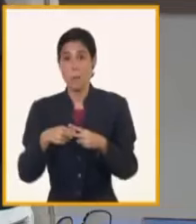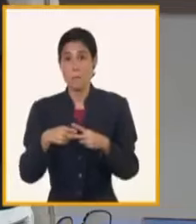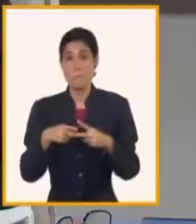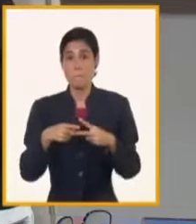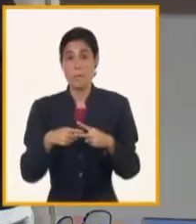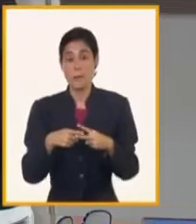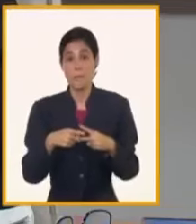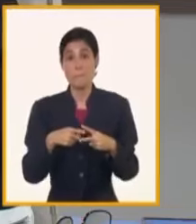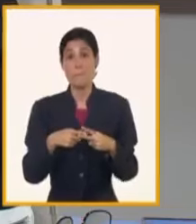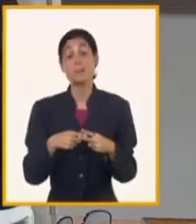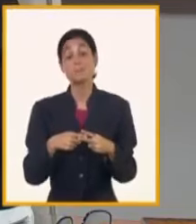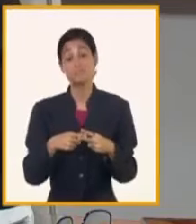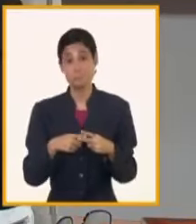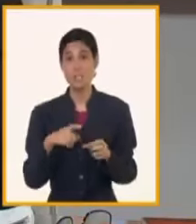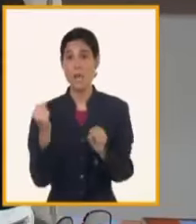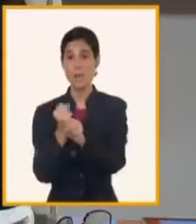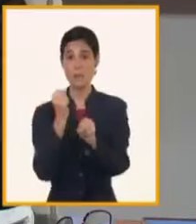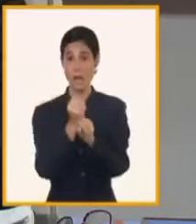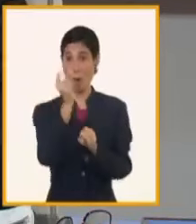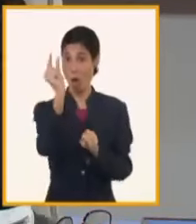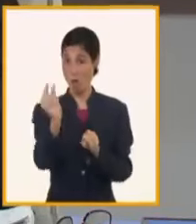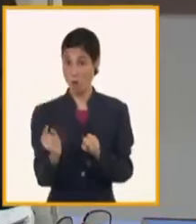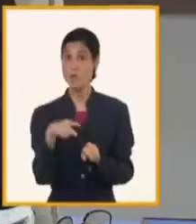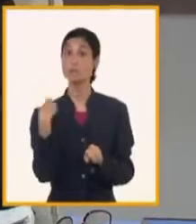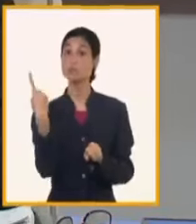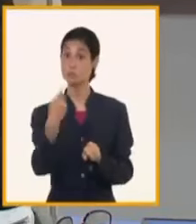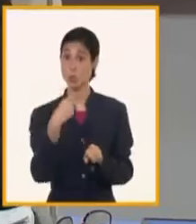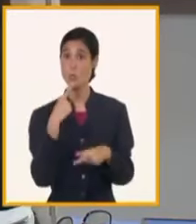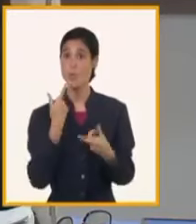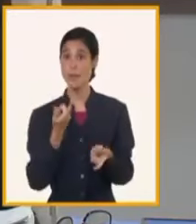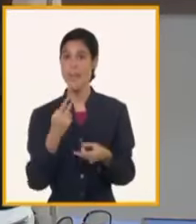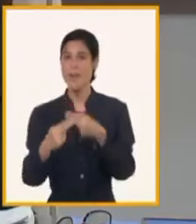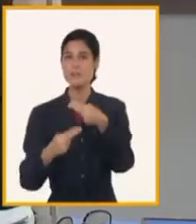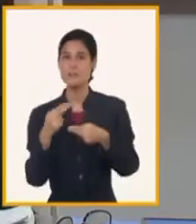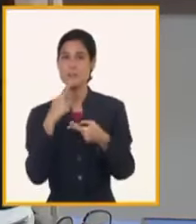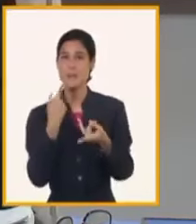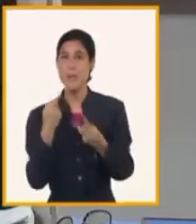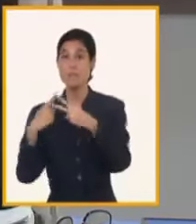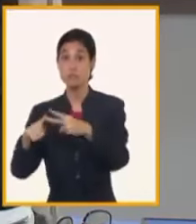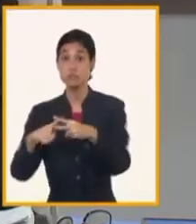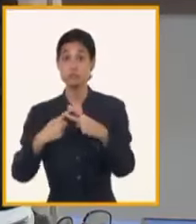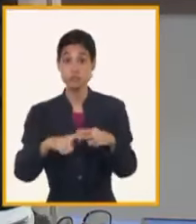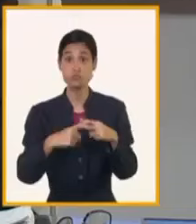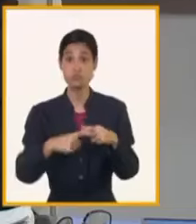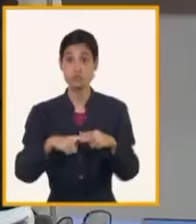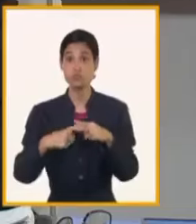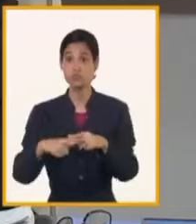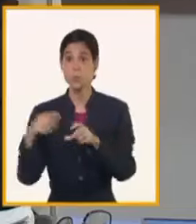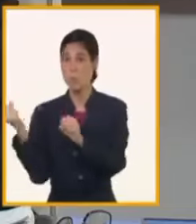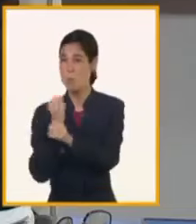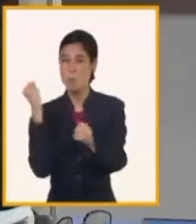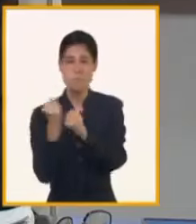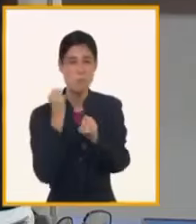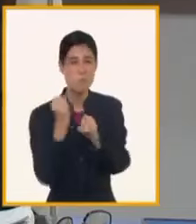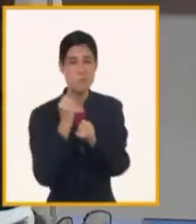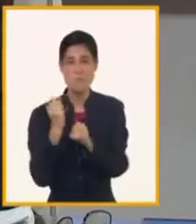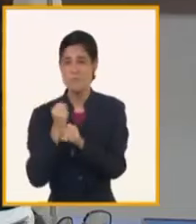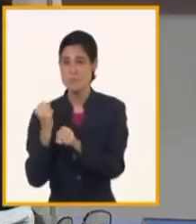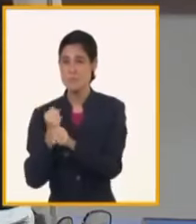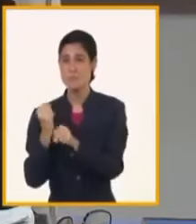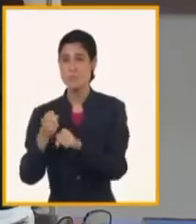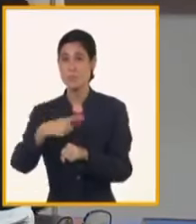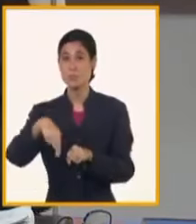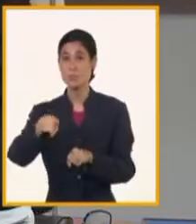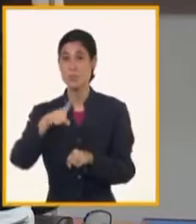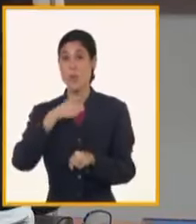mantenimientos que nosotros estamos haciendo lo que logran es mantenerlas vivas no no estamos poniéndola de alta